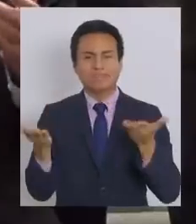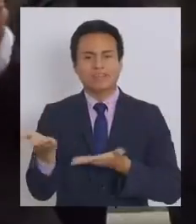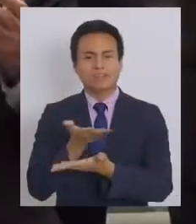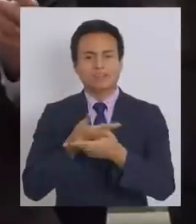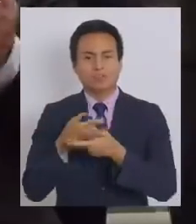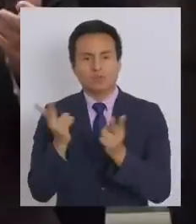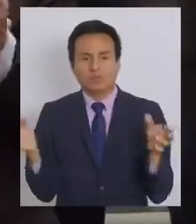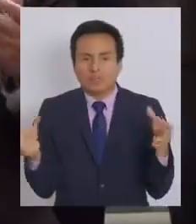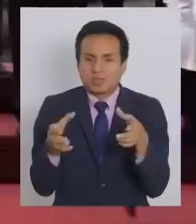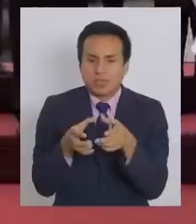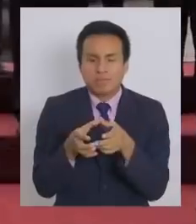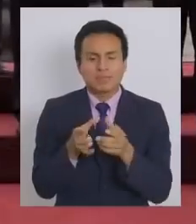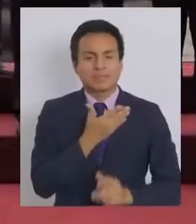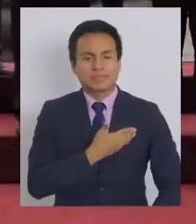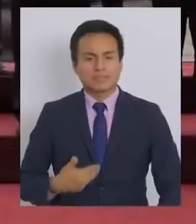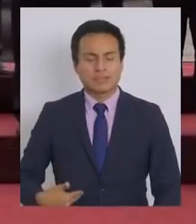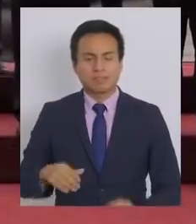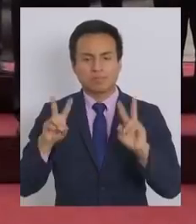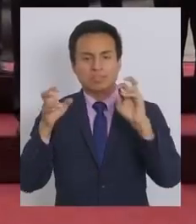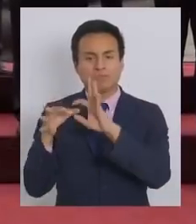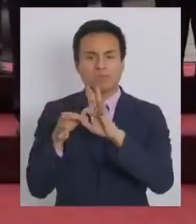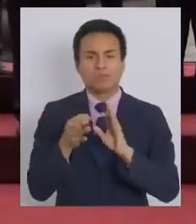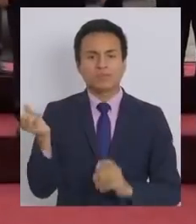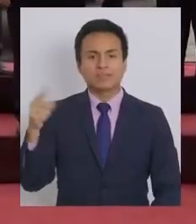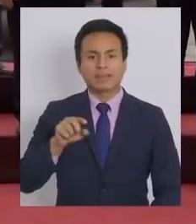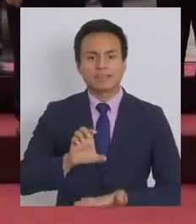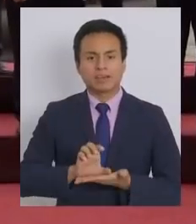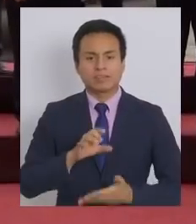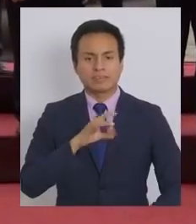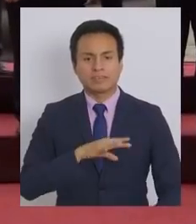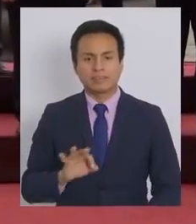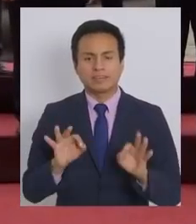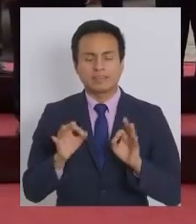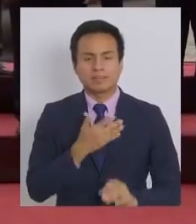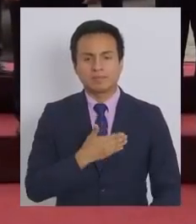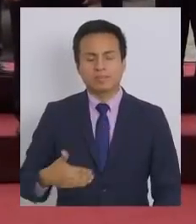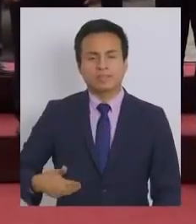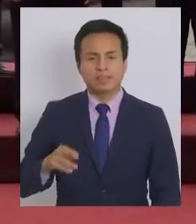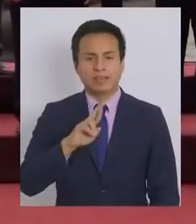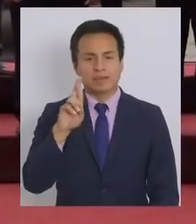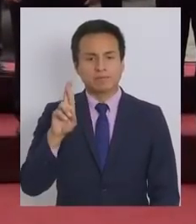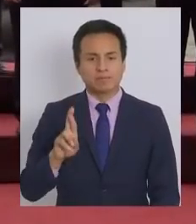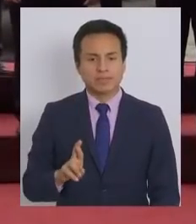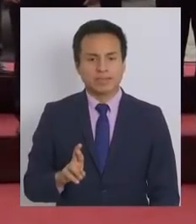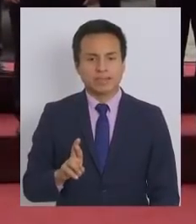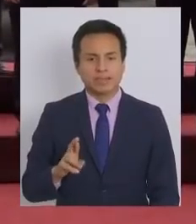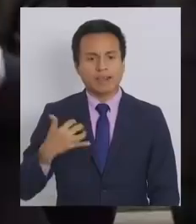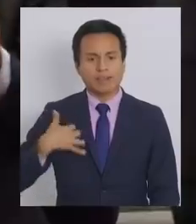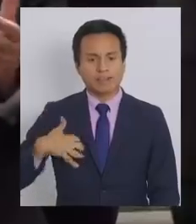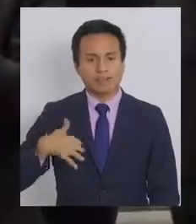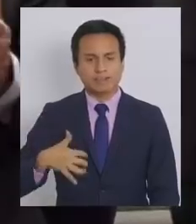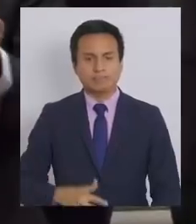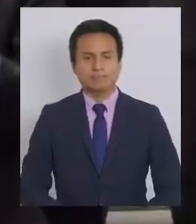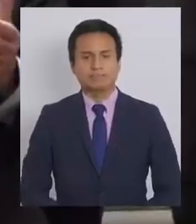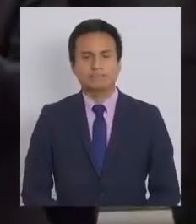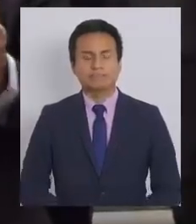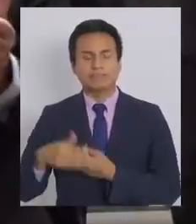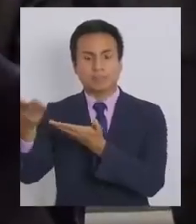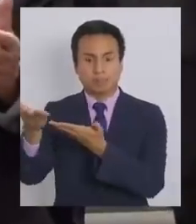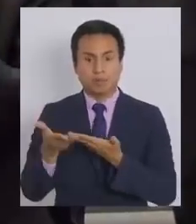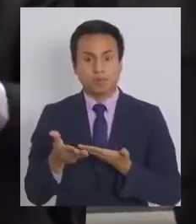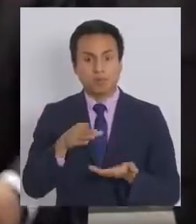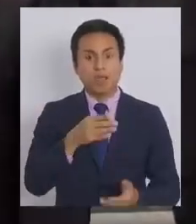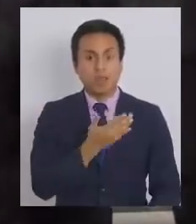Conjunta Presidencial con motivo de la visita de Estado a Chile de Su Excelencia el Presidente de la República Argentina. Invitamos a